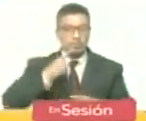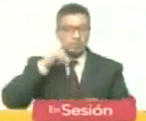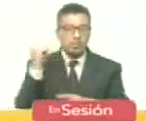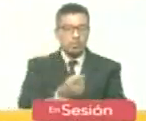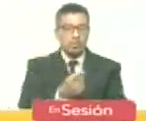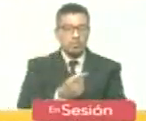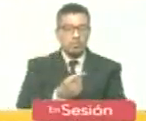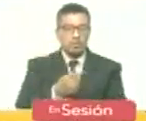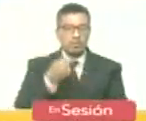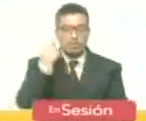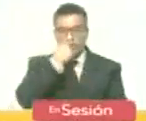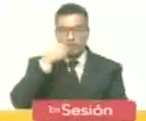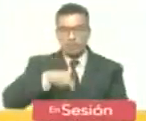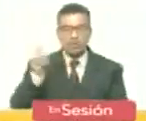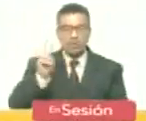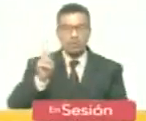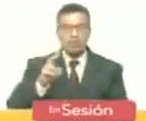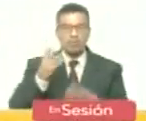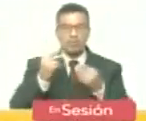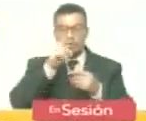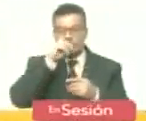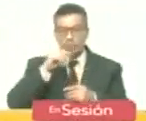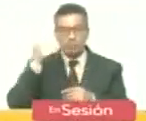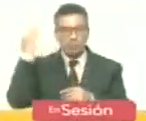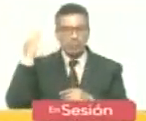por narcotráfico en Venezuela, hace muchos años.